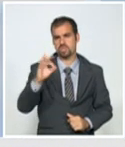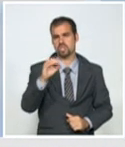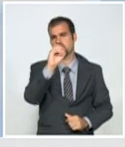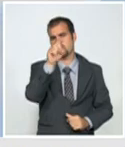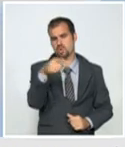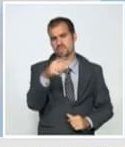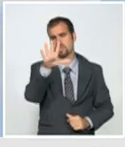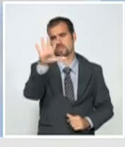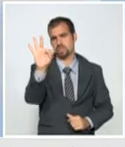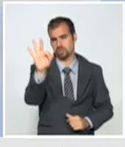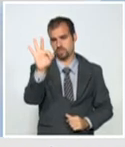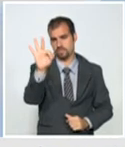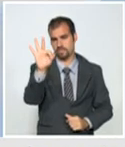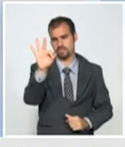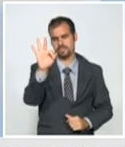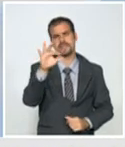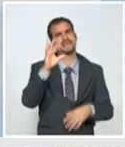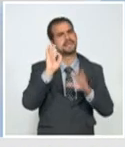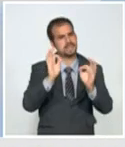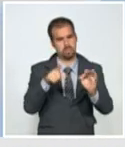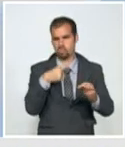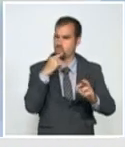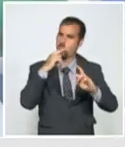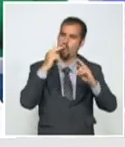0,58%, que como siempre comparamos